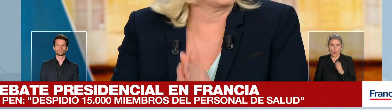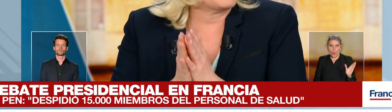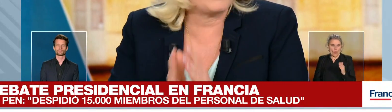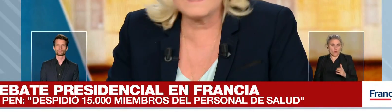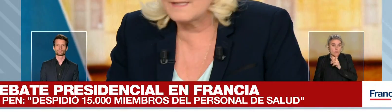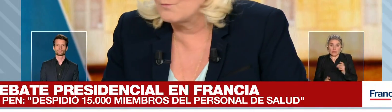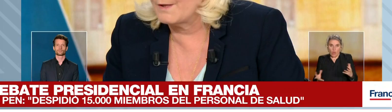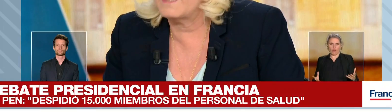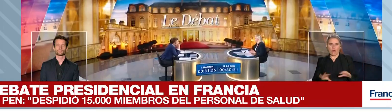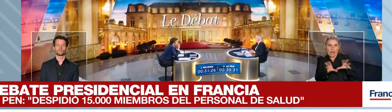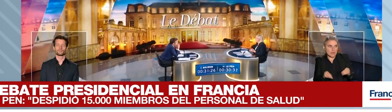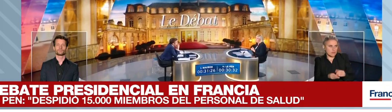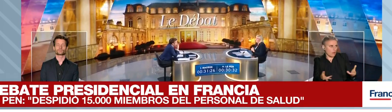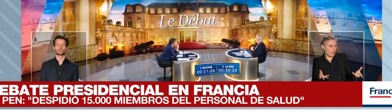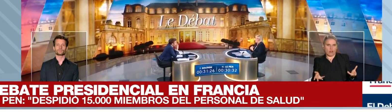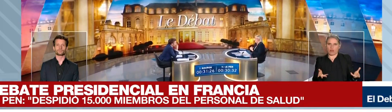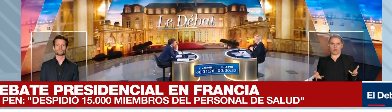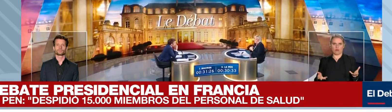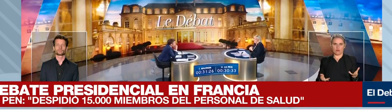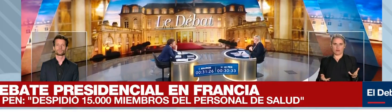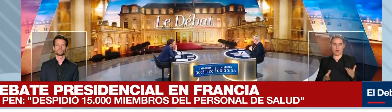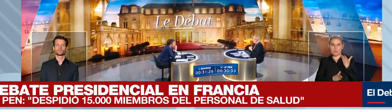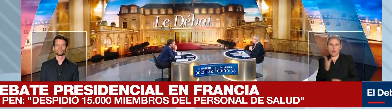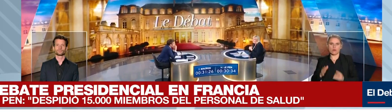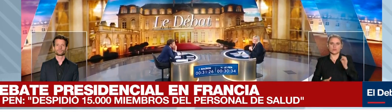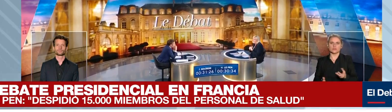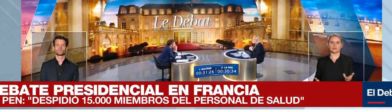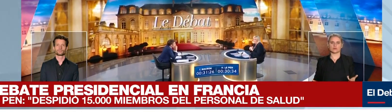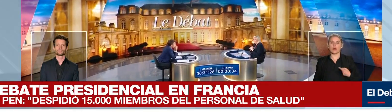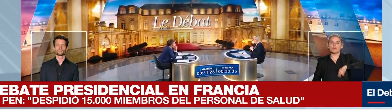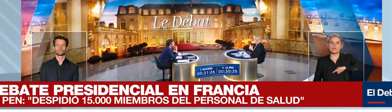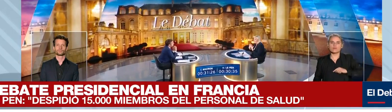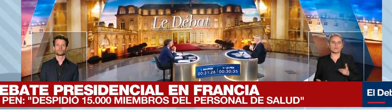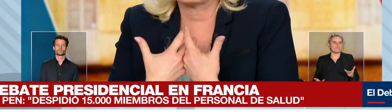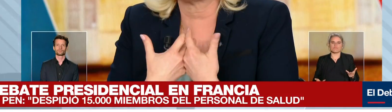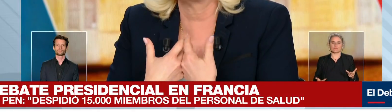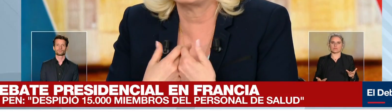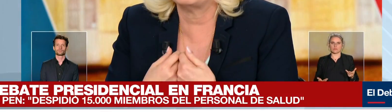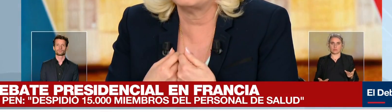de atender a todos los pacientes, no tenemos medios suficientes tampoco. De hecho,